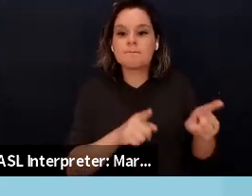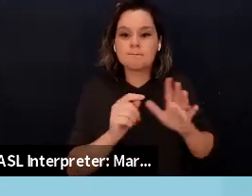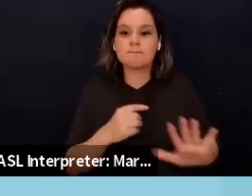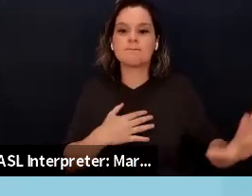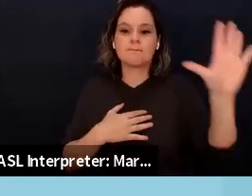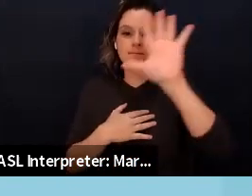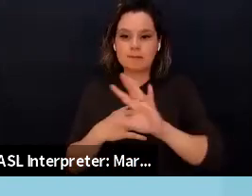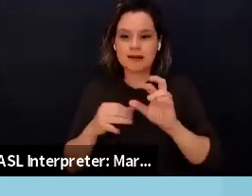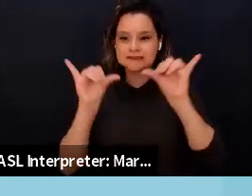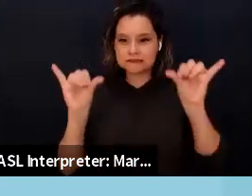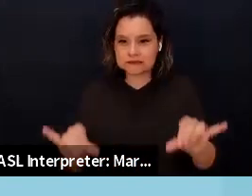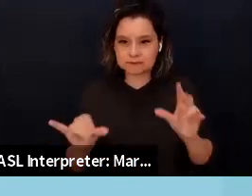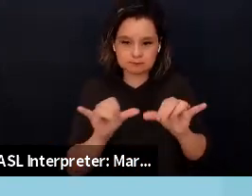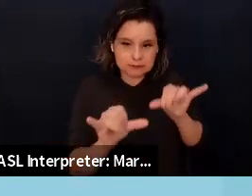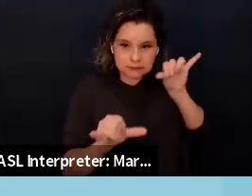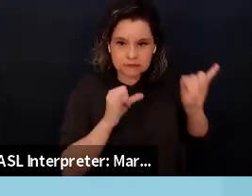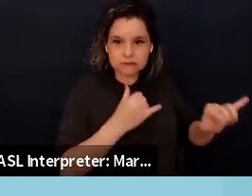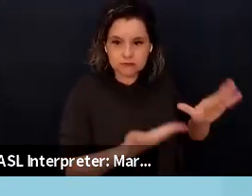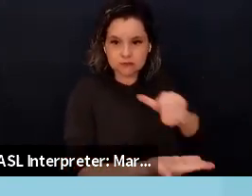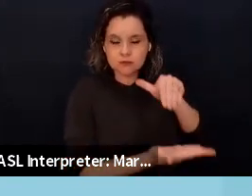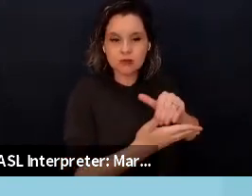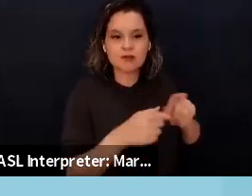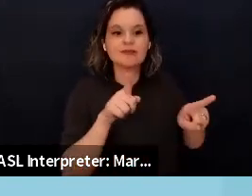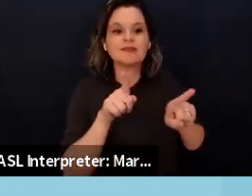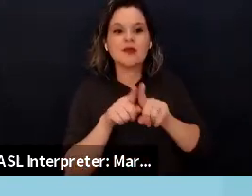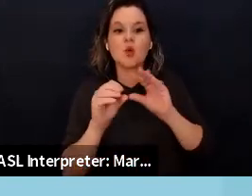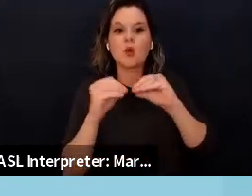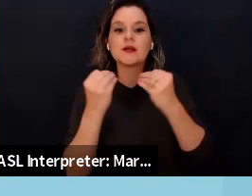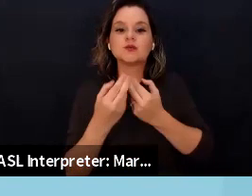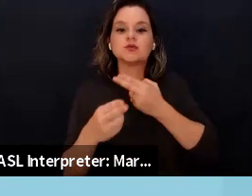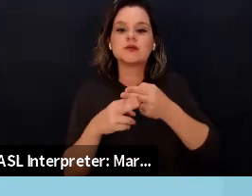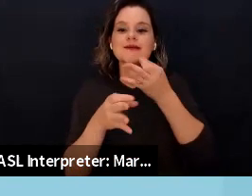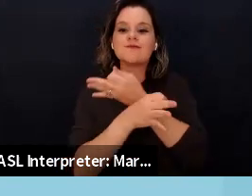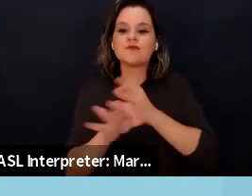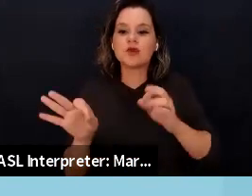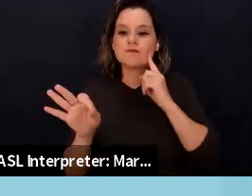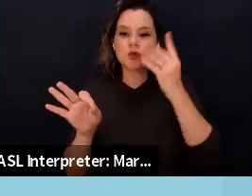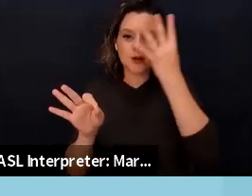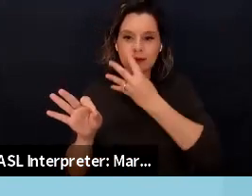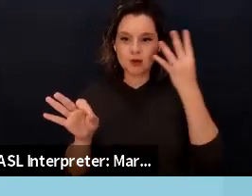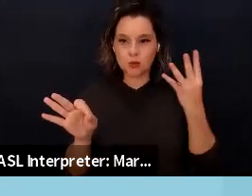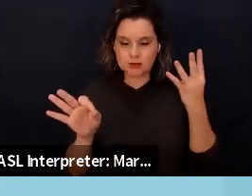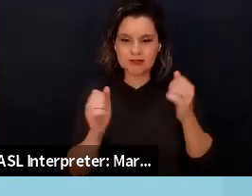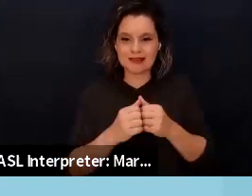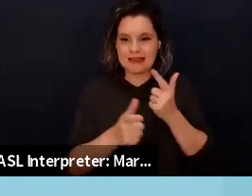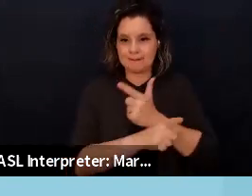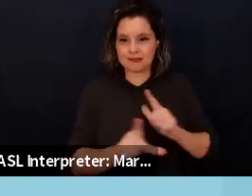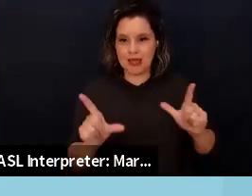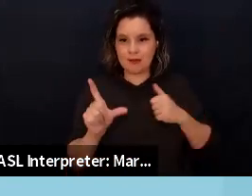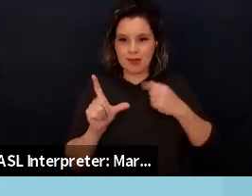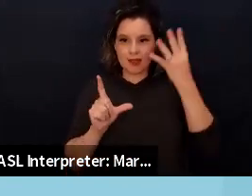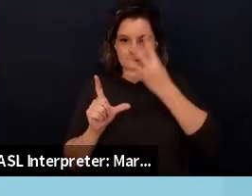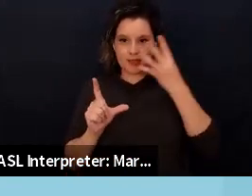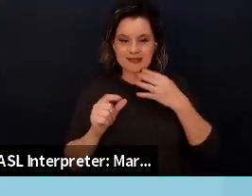el sistema de detención, hay una organización que se llama Freedom for Immigrants, Libertad para Inmigrantes, y cada